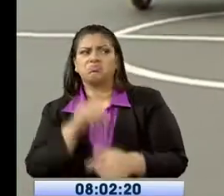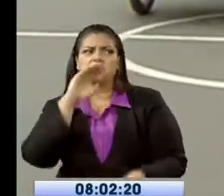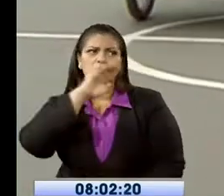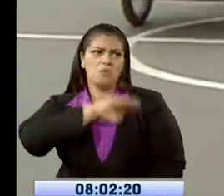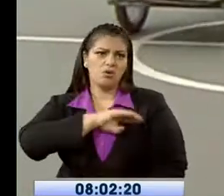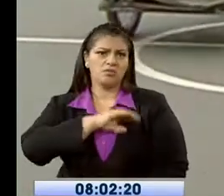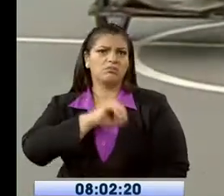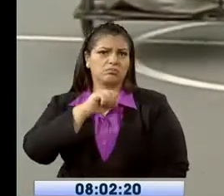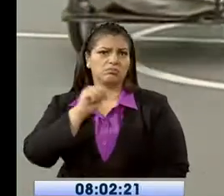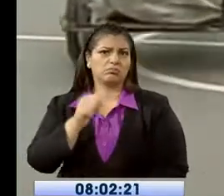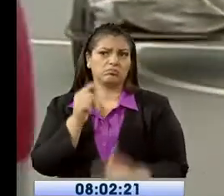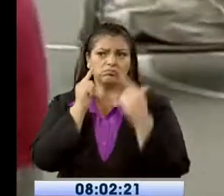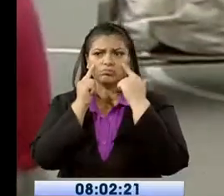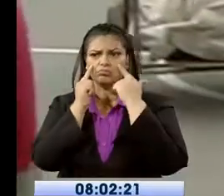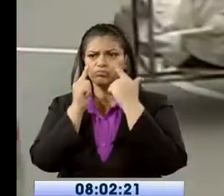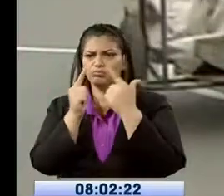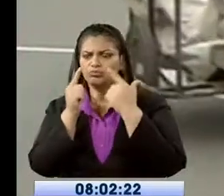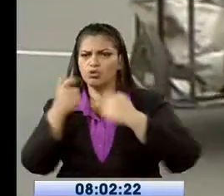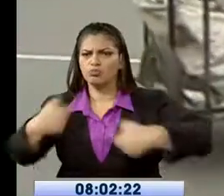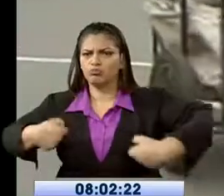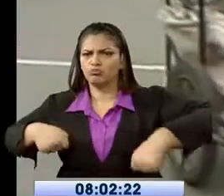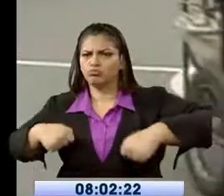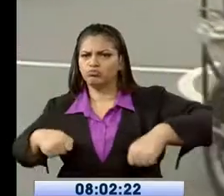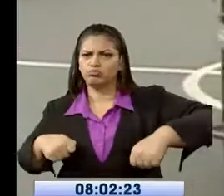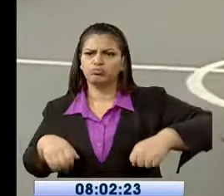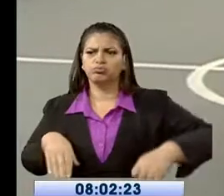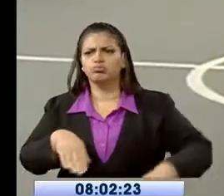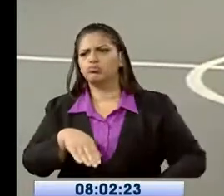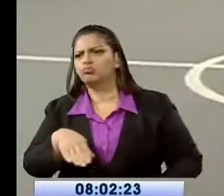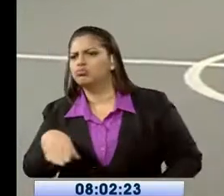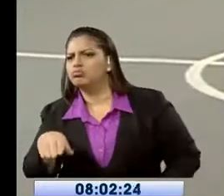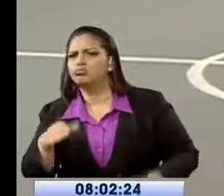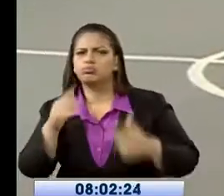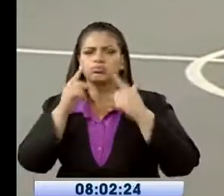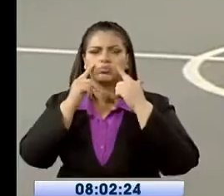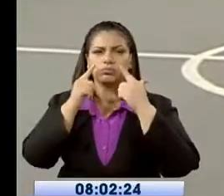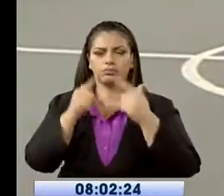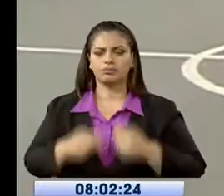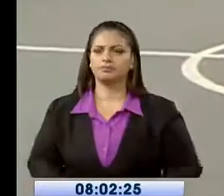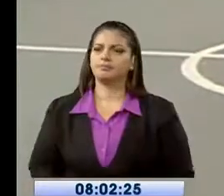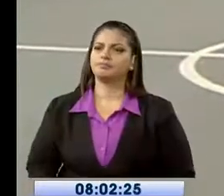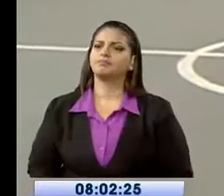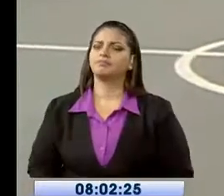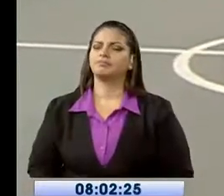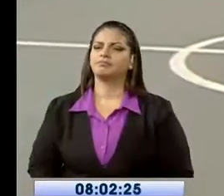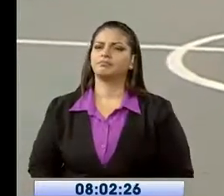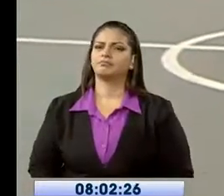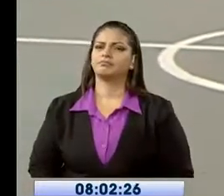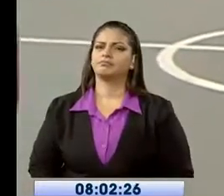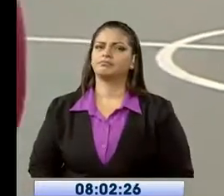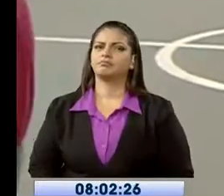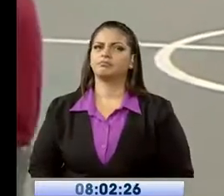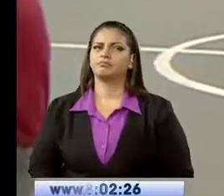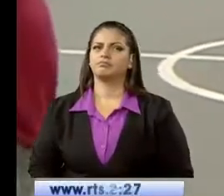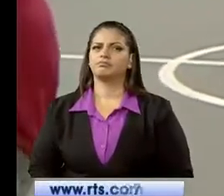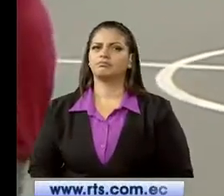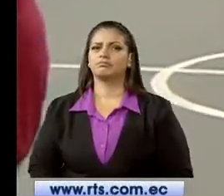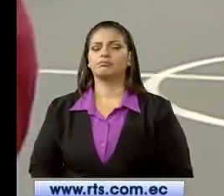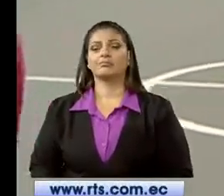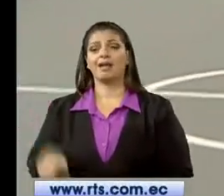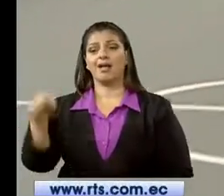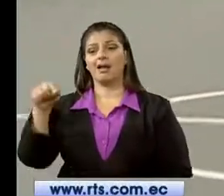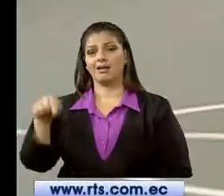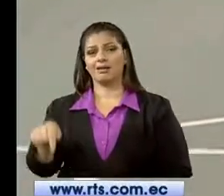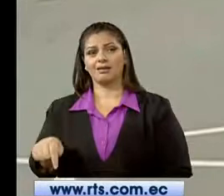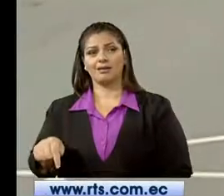está rondando, sí está andando. En el caso de las personas que consumen drogas en ciertos sectores de este punto. Pero solamente, no solamente son de aquí, son de, también